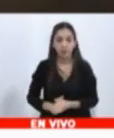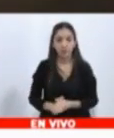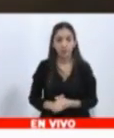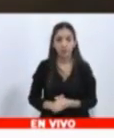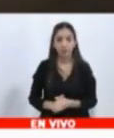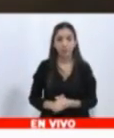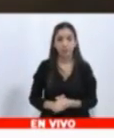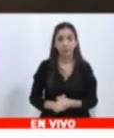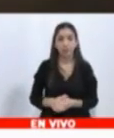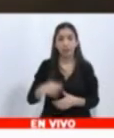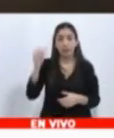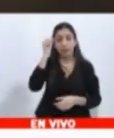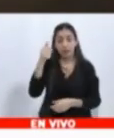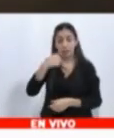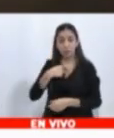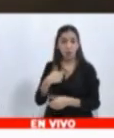este proceso histórico